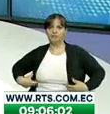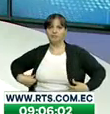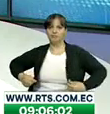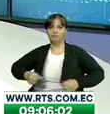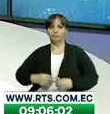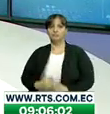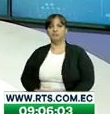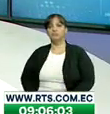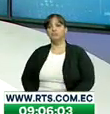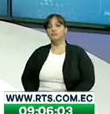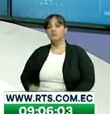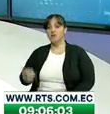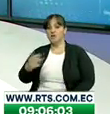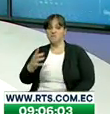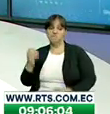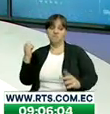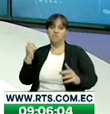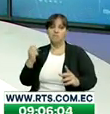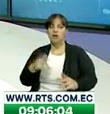autodefensa